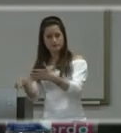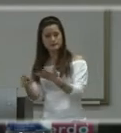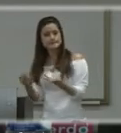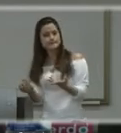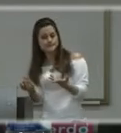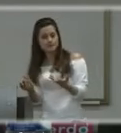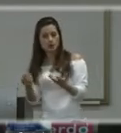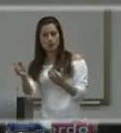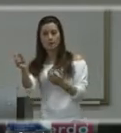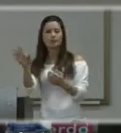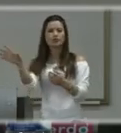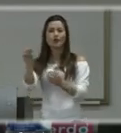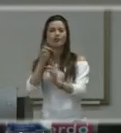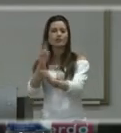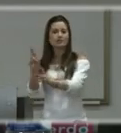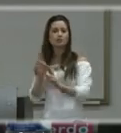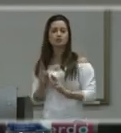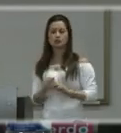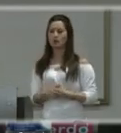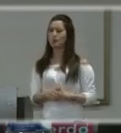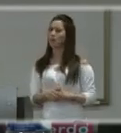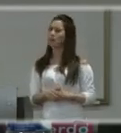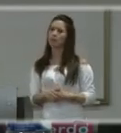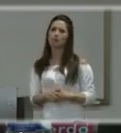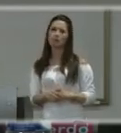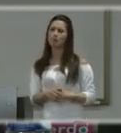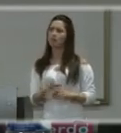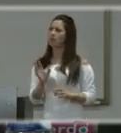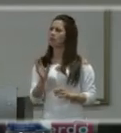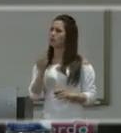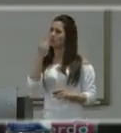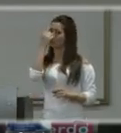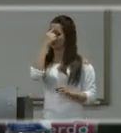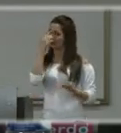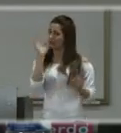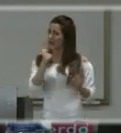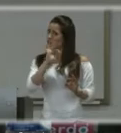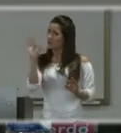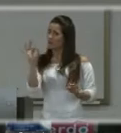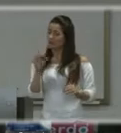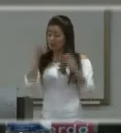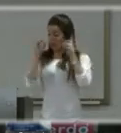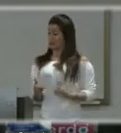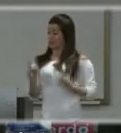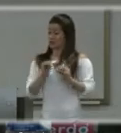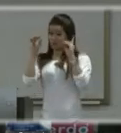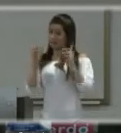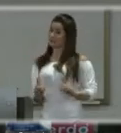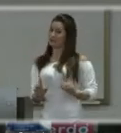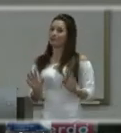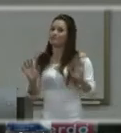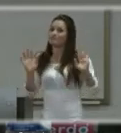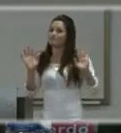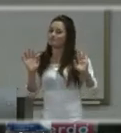casi todos los defensores de familia dijeron que no se habían cuestionado esa posibilidad o que era muy